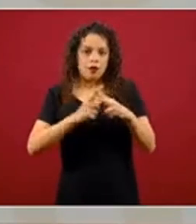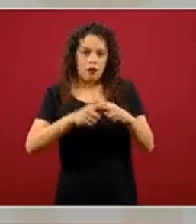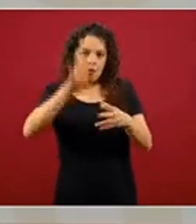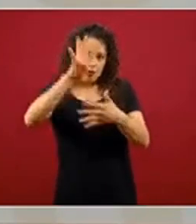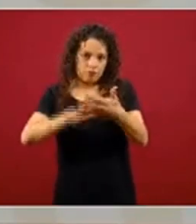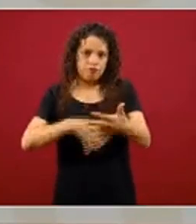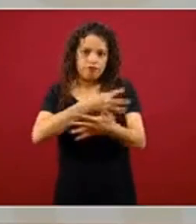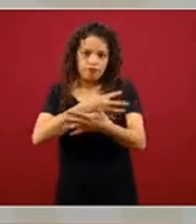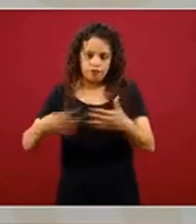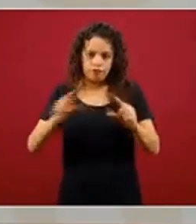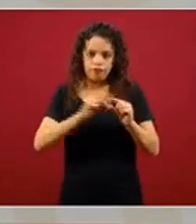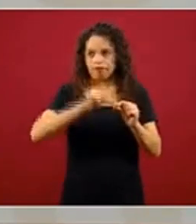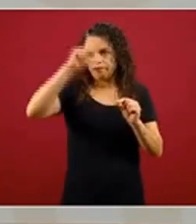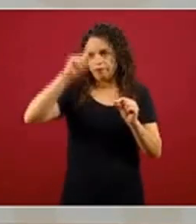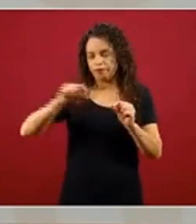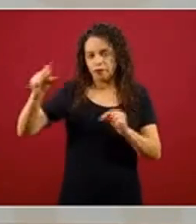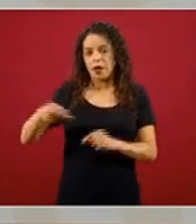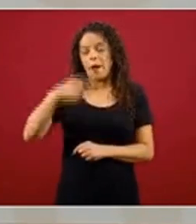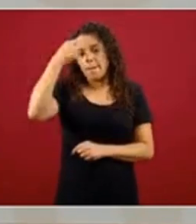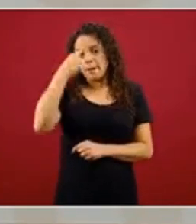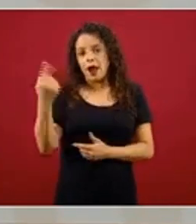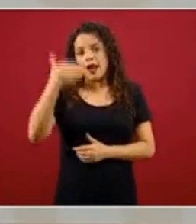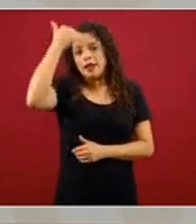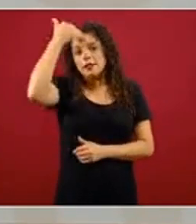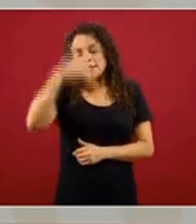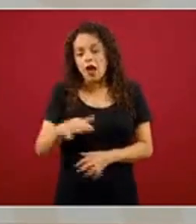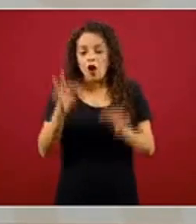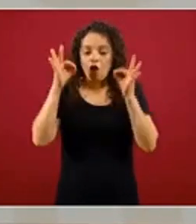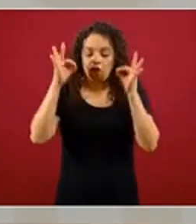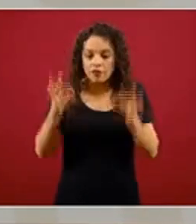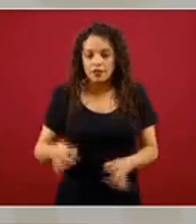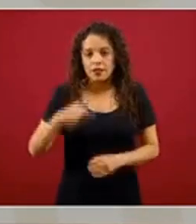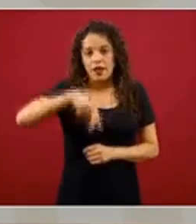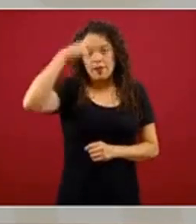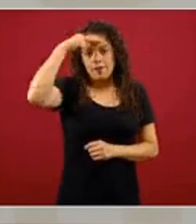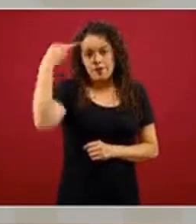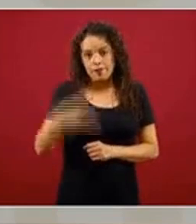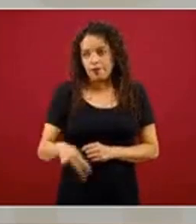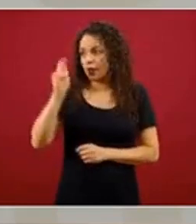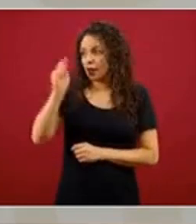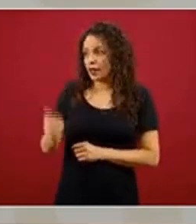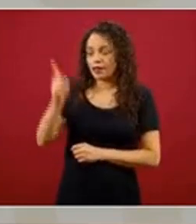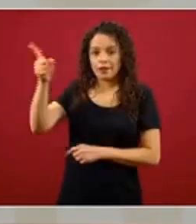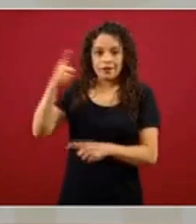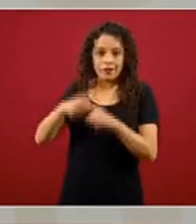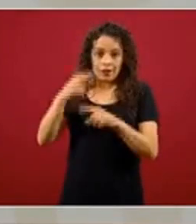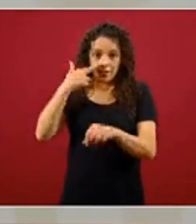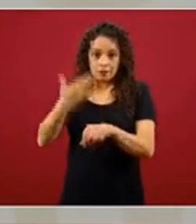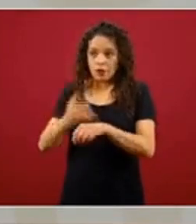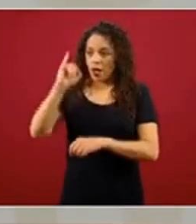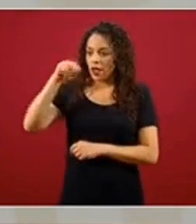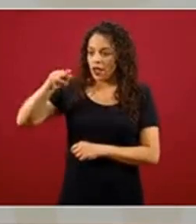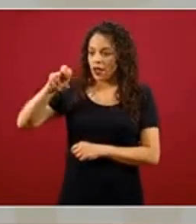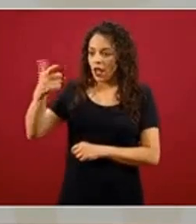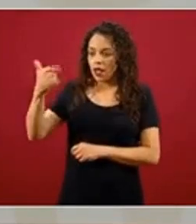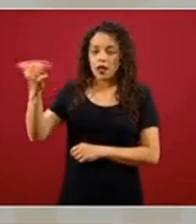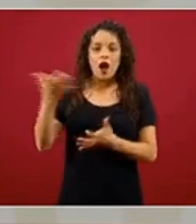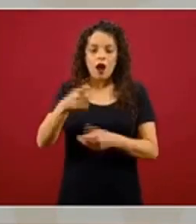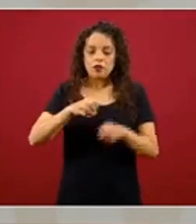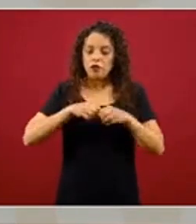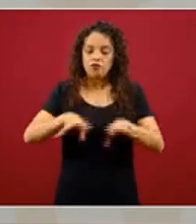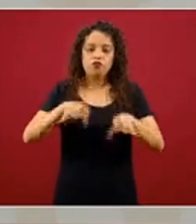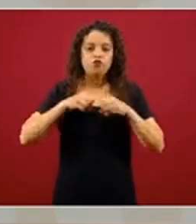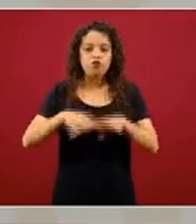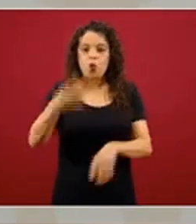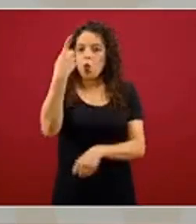finalmente sabemos el órgano oficial en México, que es el INEGI, termina publicando año con año, ¿no? Pero tendría que